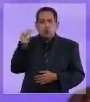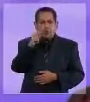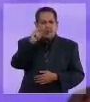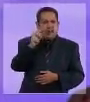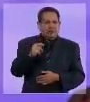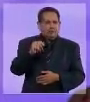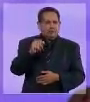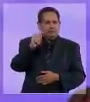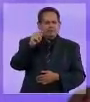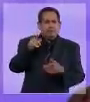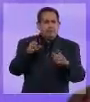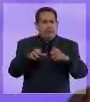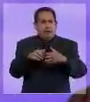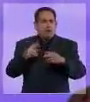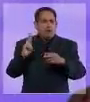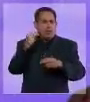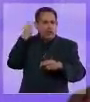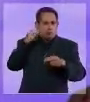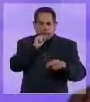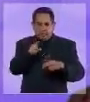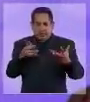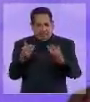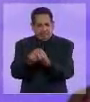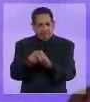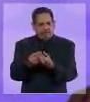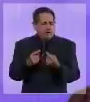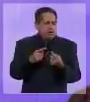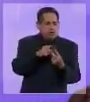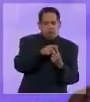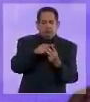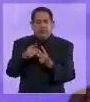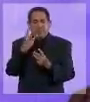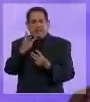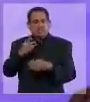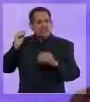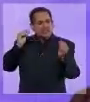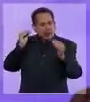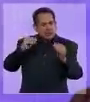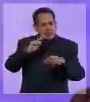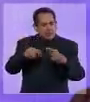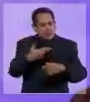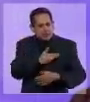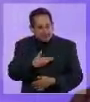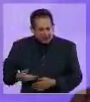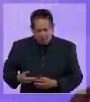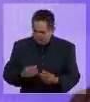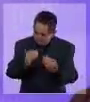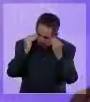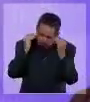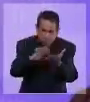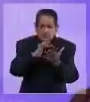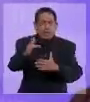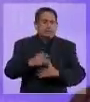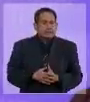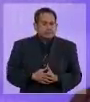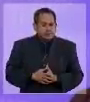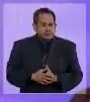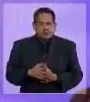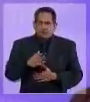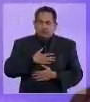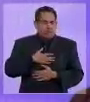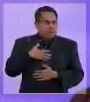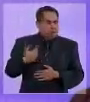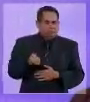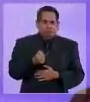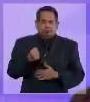y a todos ustedes que nos acompañaron en 1, en 2 o en los 3 debates presidenciales. Muchísimas gracias. Ha sido mi privilegio